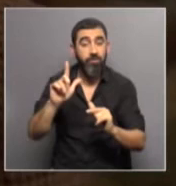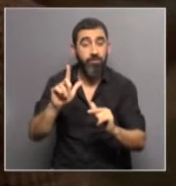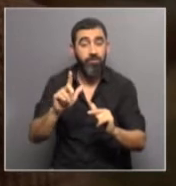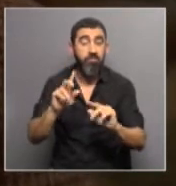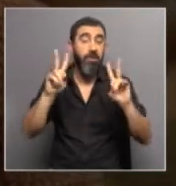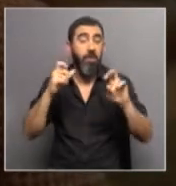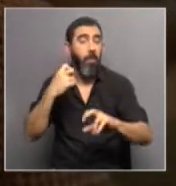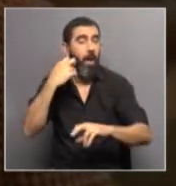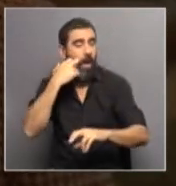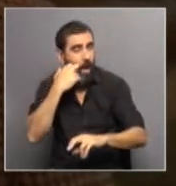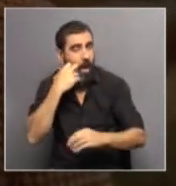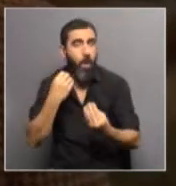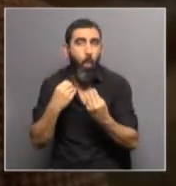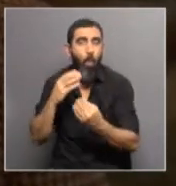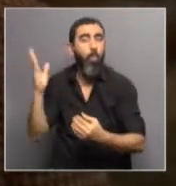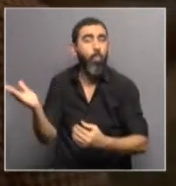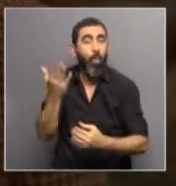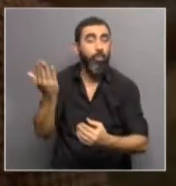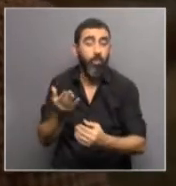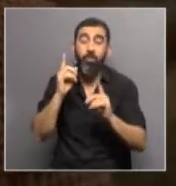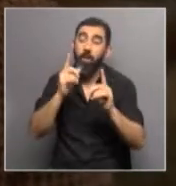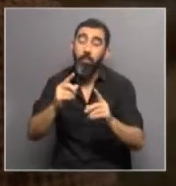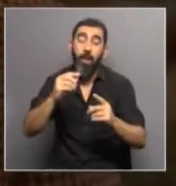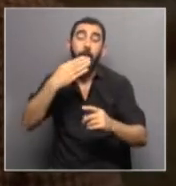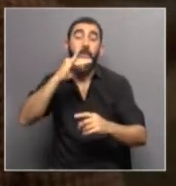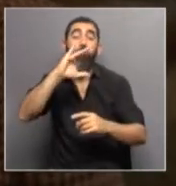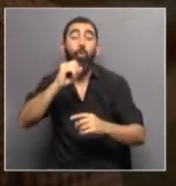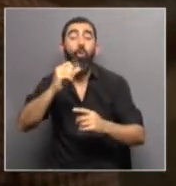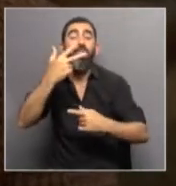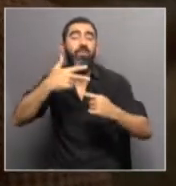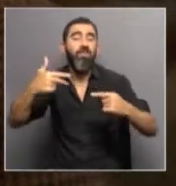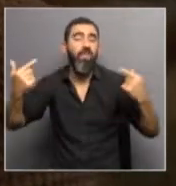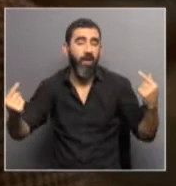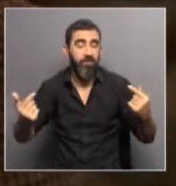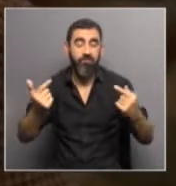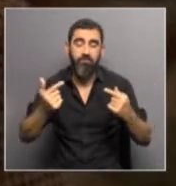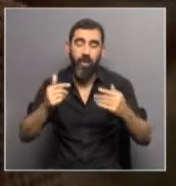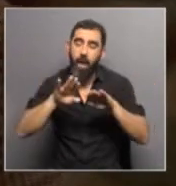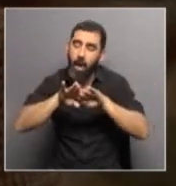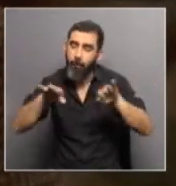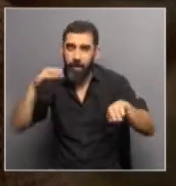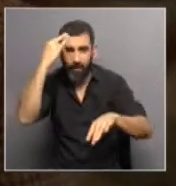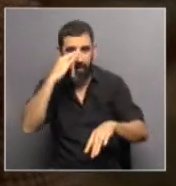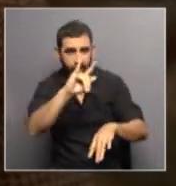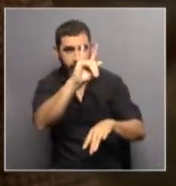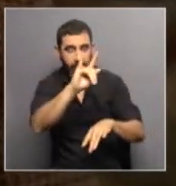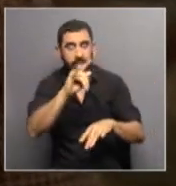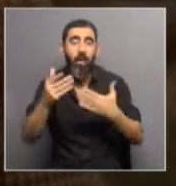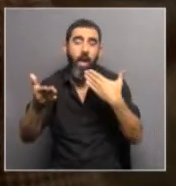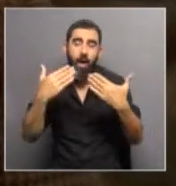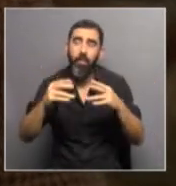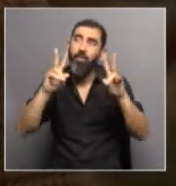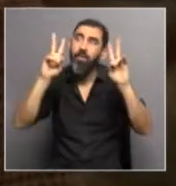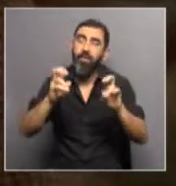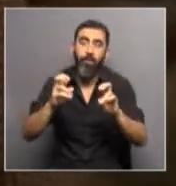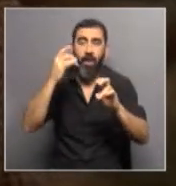de carne y hablando de cómo producimos, estamos hablando de biodiversidad. Estamos hablando mucho más allá de los vacunos. Estamos hablando mucho más